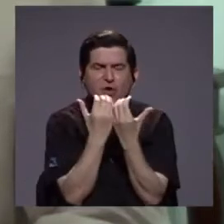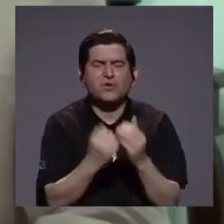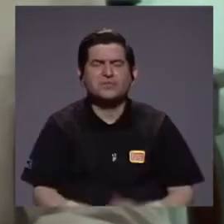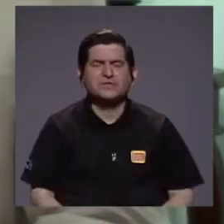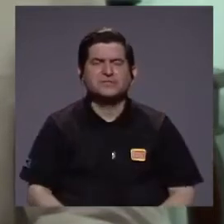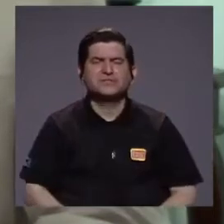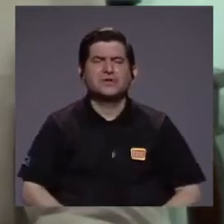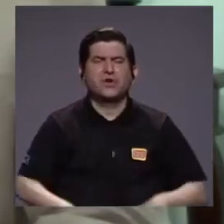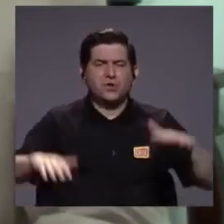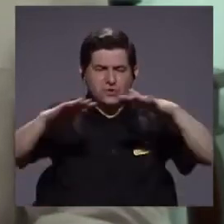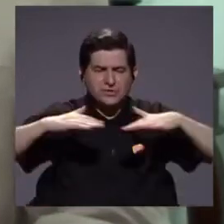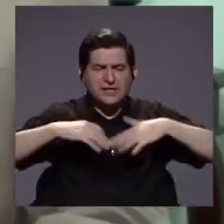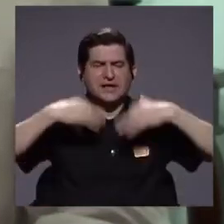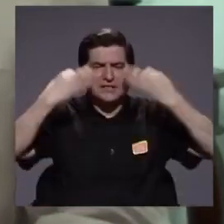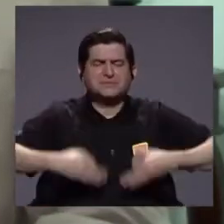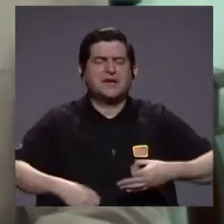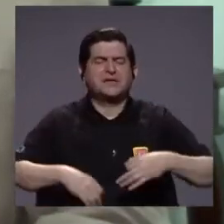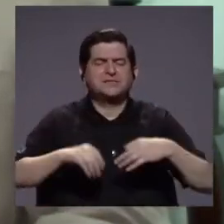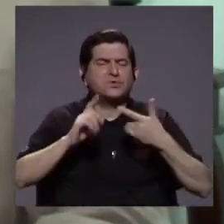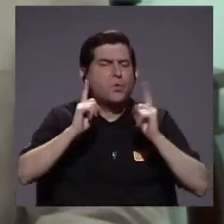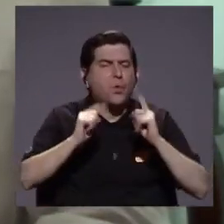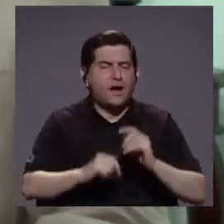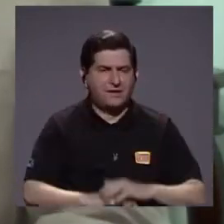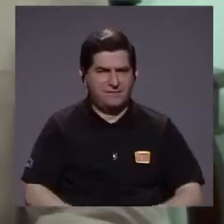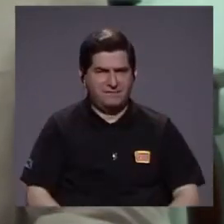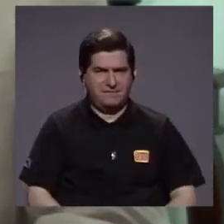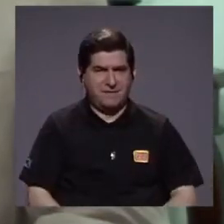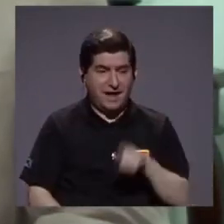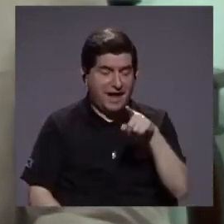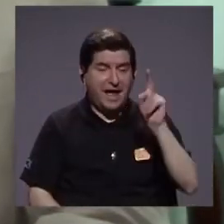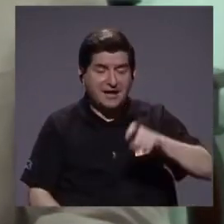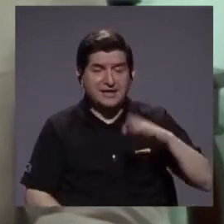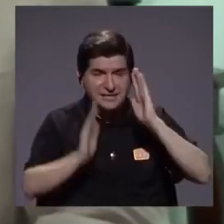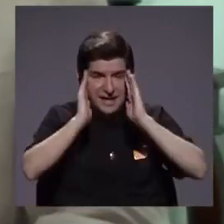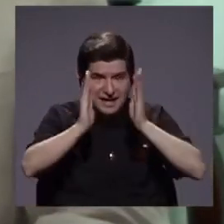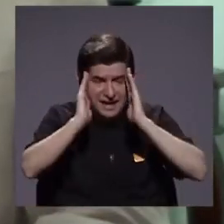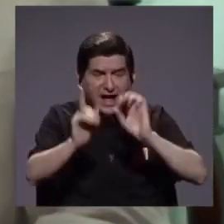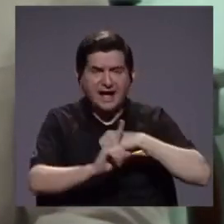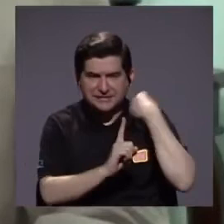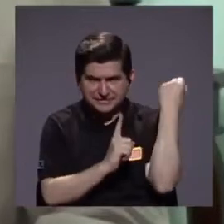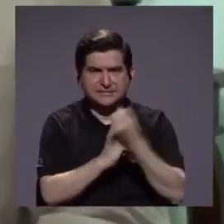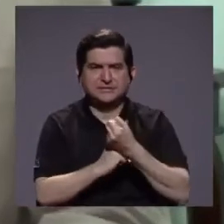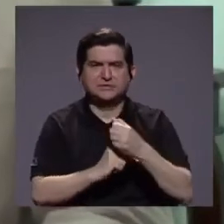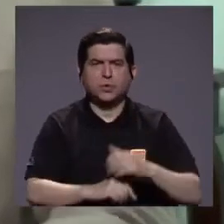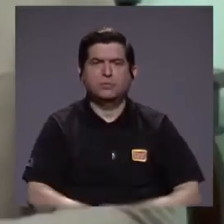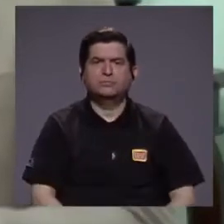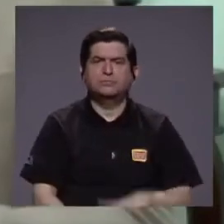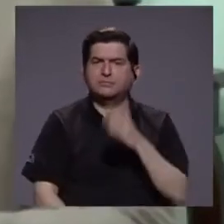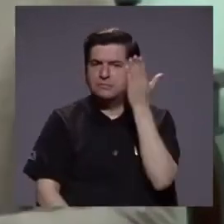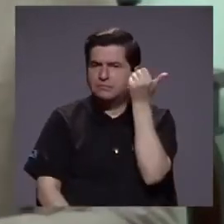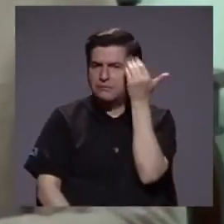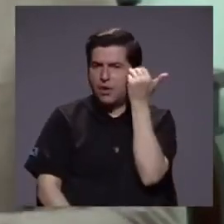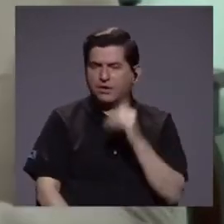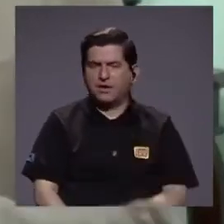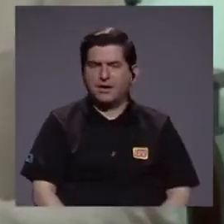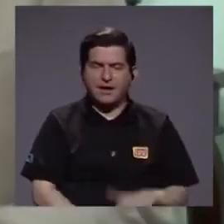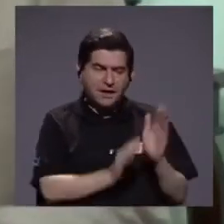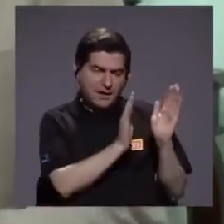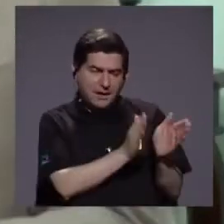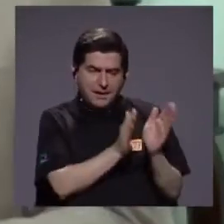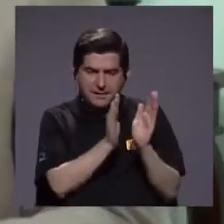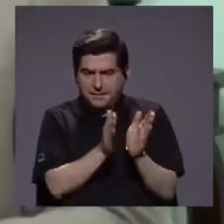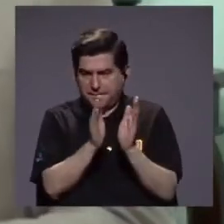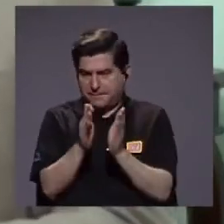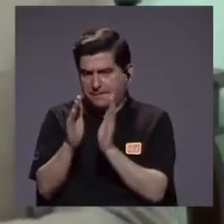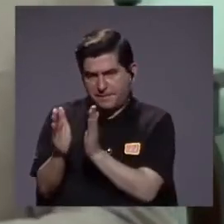de Planta Física. Yo creo que es ahí donde debemos atacar el asunto, porque la planificación de